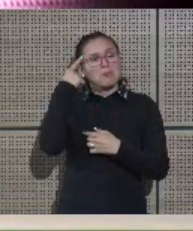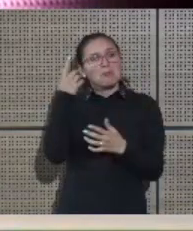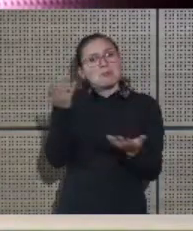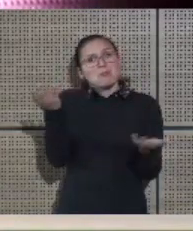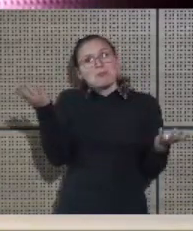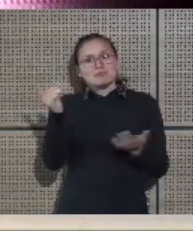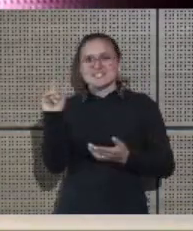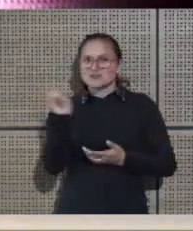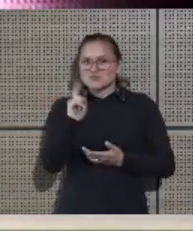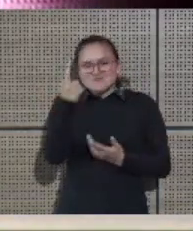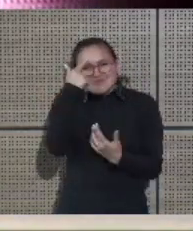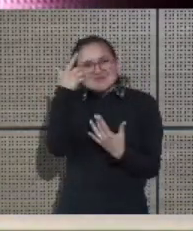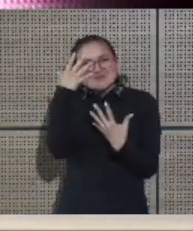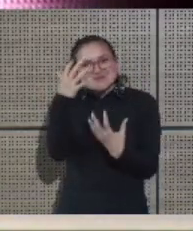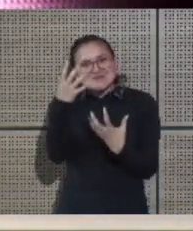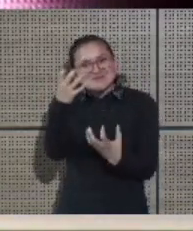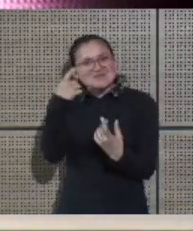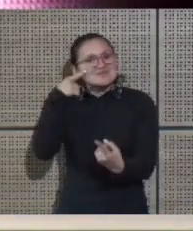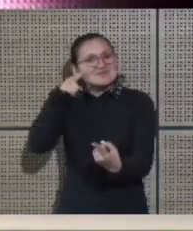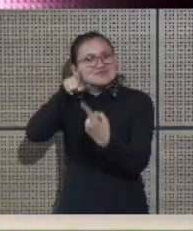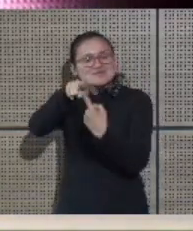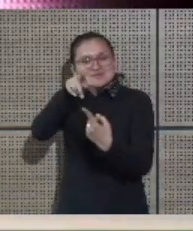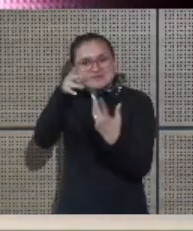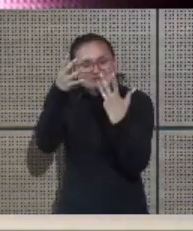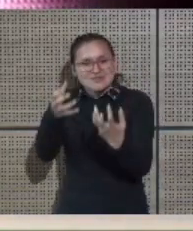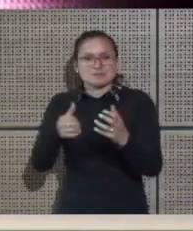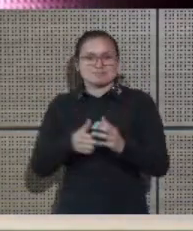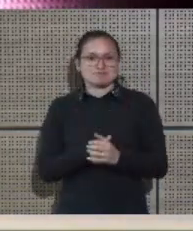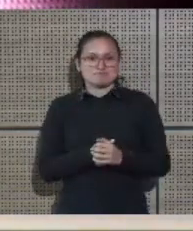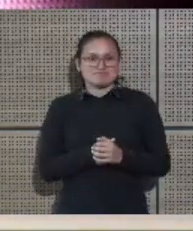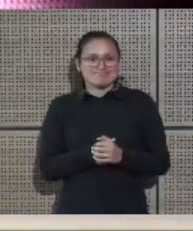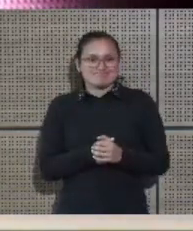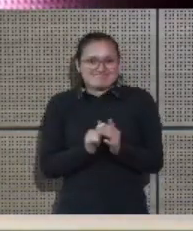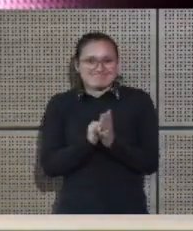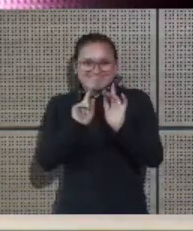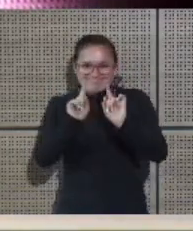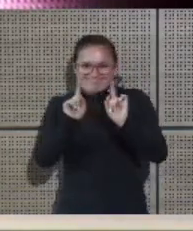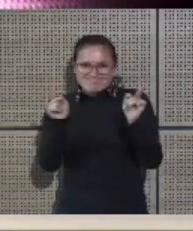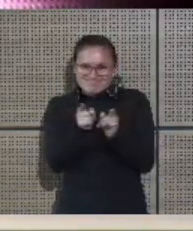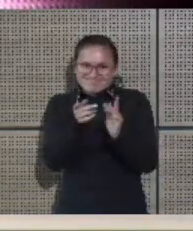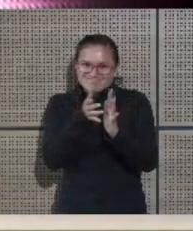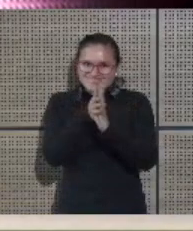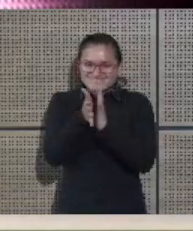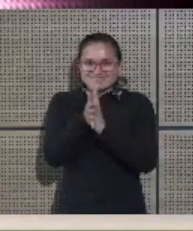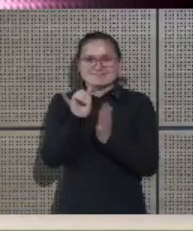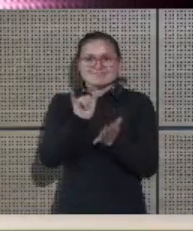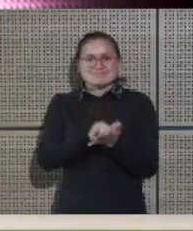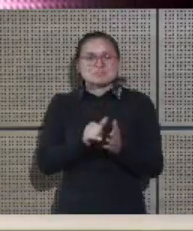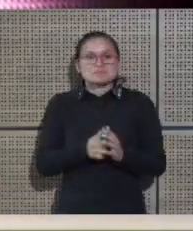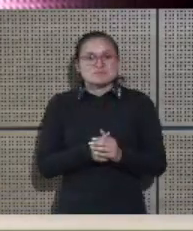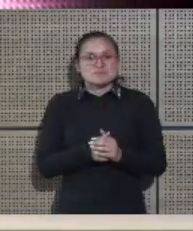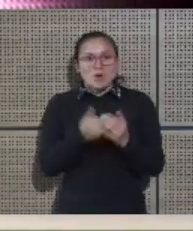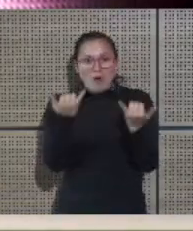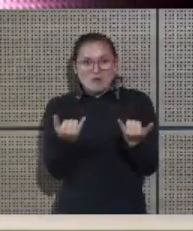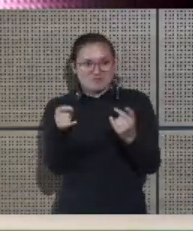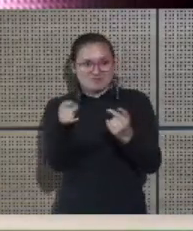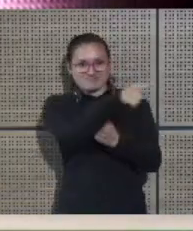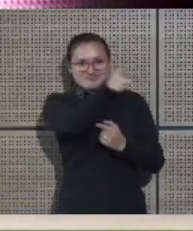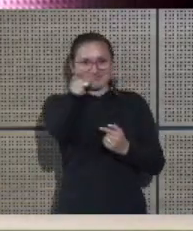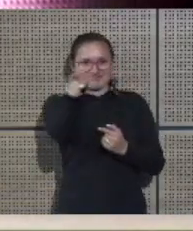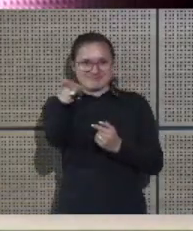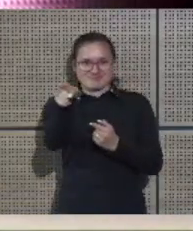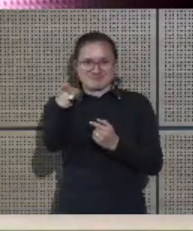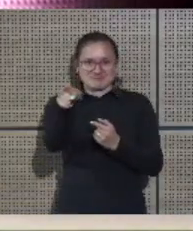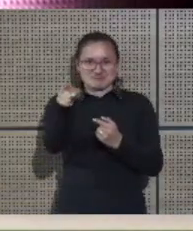proponérselo. Y aquí termino esta parte de lo que les quería contar. Las caras que me ven